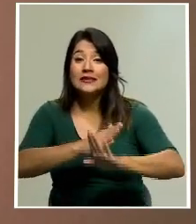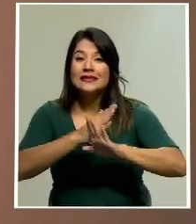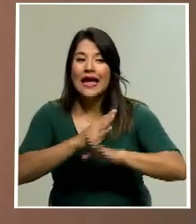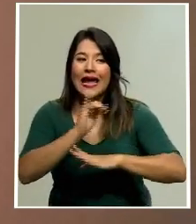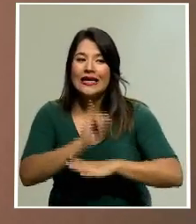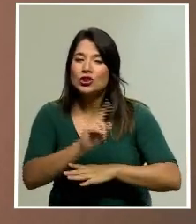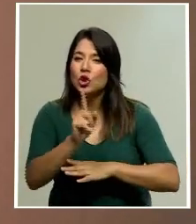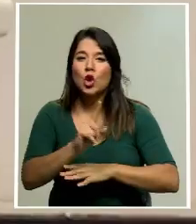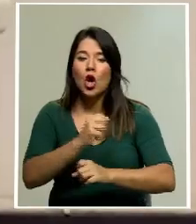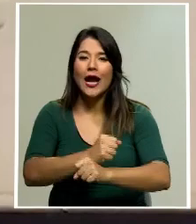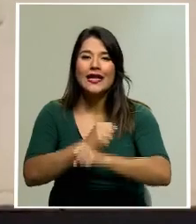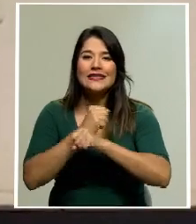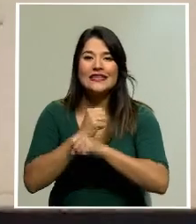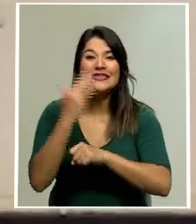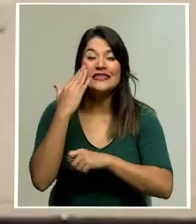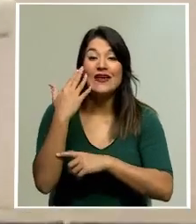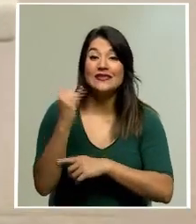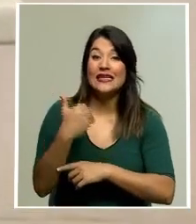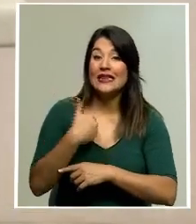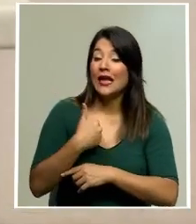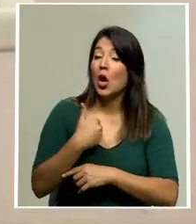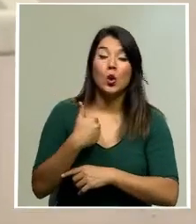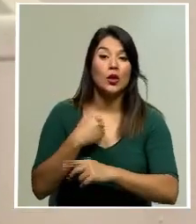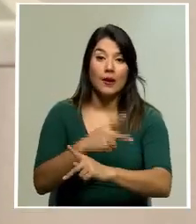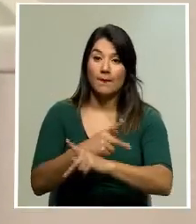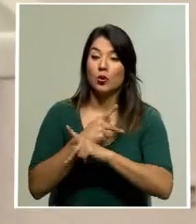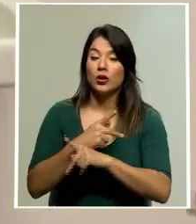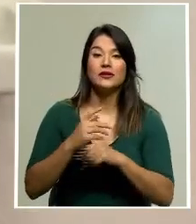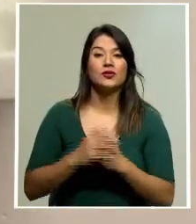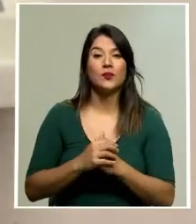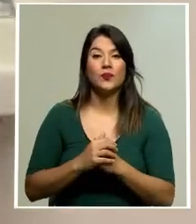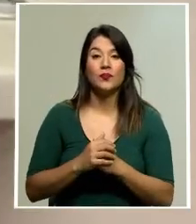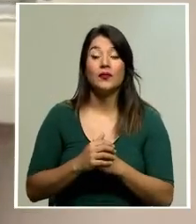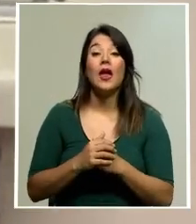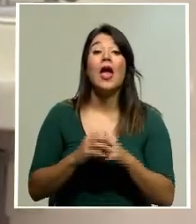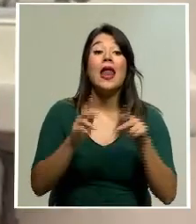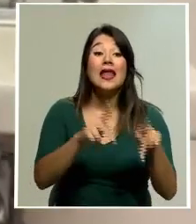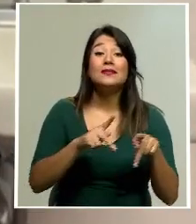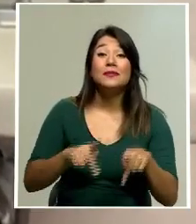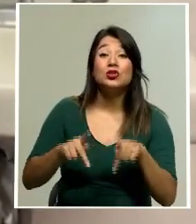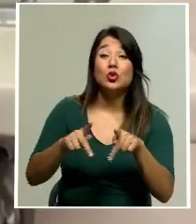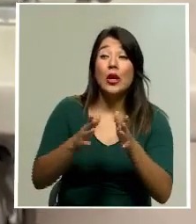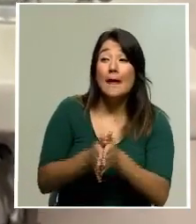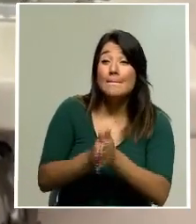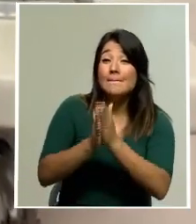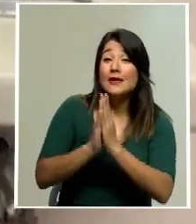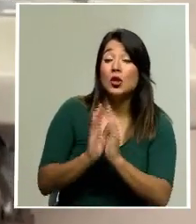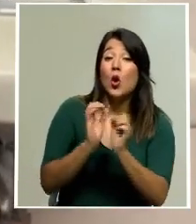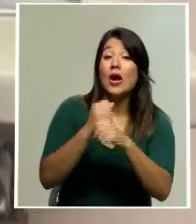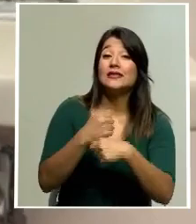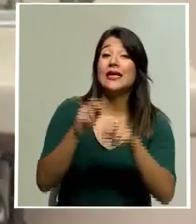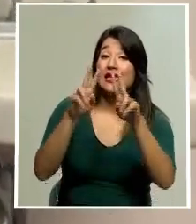de protección. Durante los próximos días, el grupo solicitante del examen de anticuerpos será citado para tomarles la muestra de